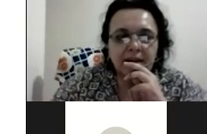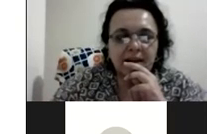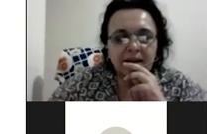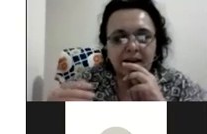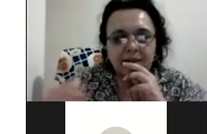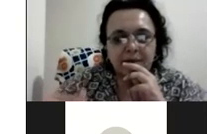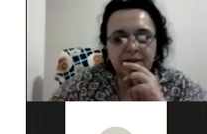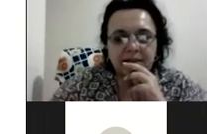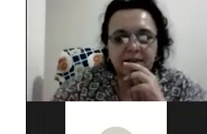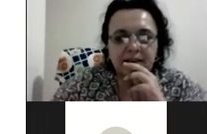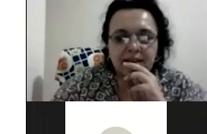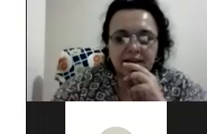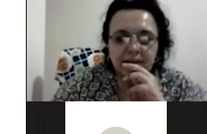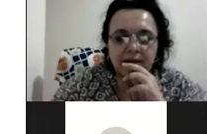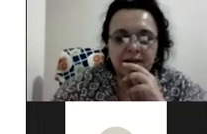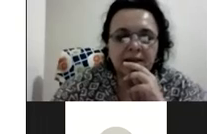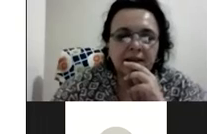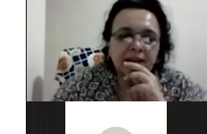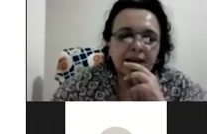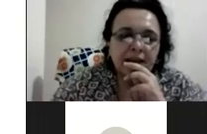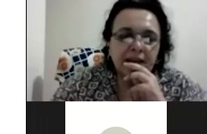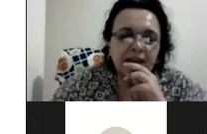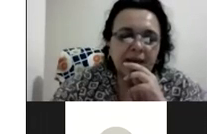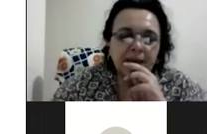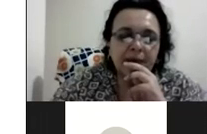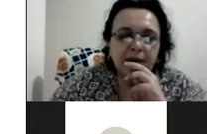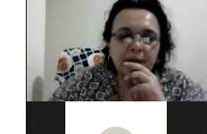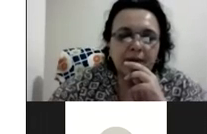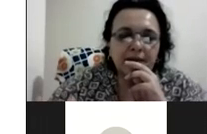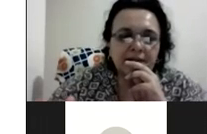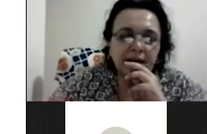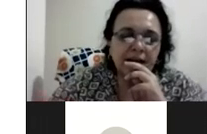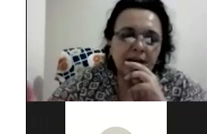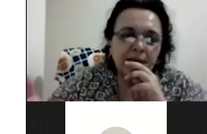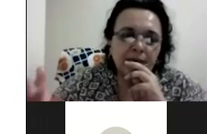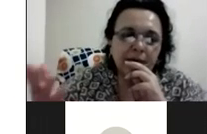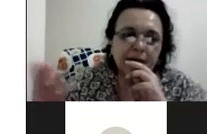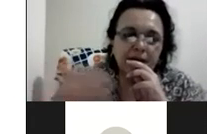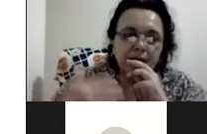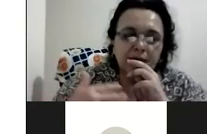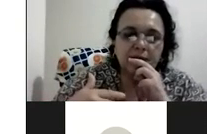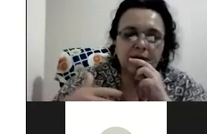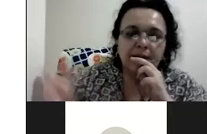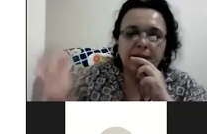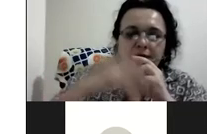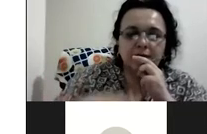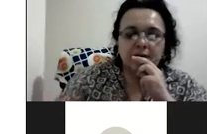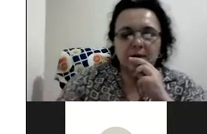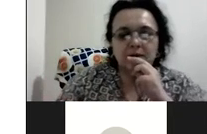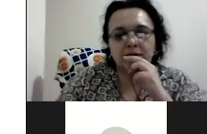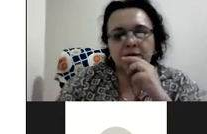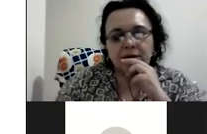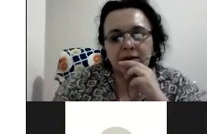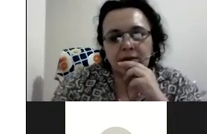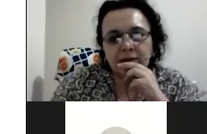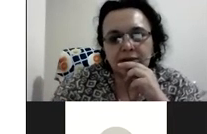revisar las respuestas del examen. Y para el jueves haríamos un pequeño repaso de